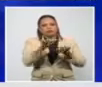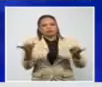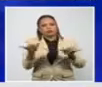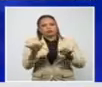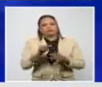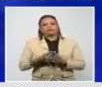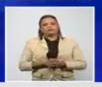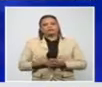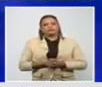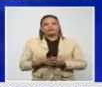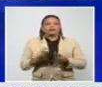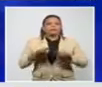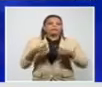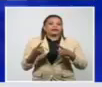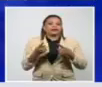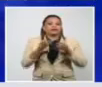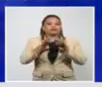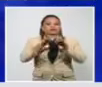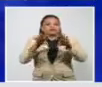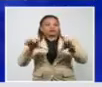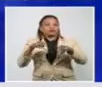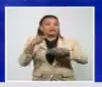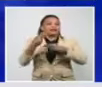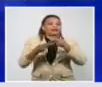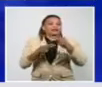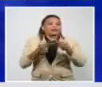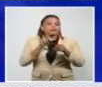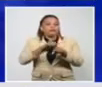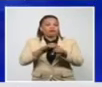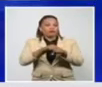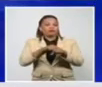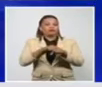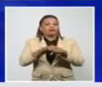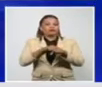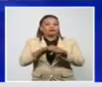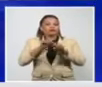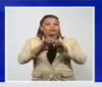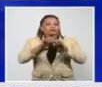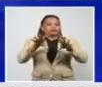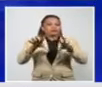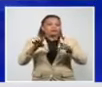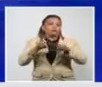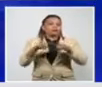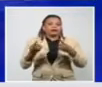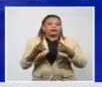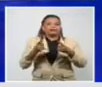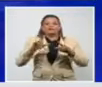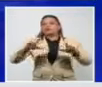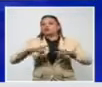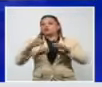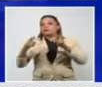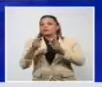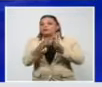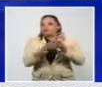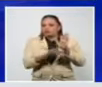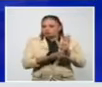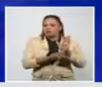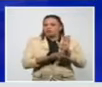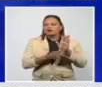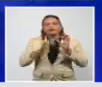La transmisión que se generó en un momento determinado, al no cumplir los protocolos, yo siempre lo